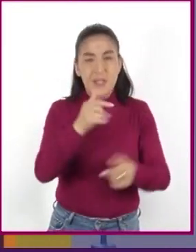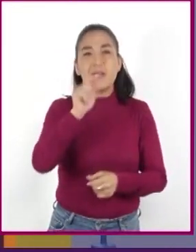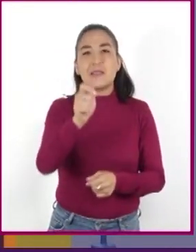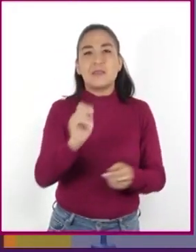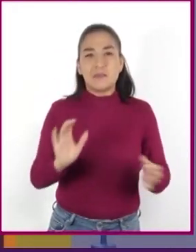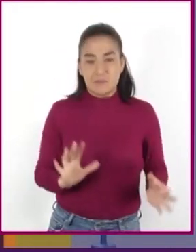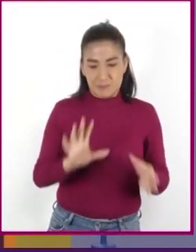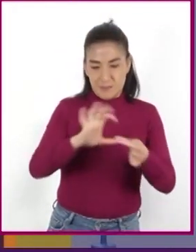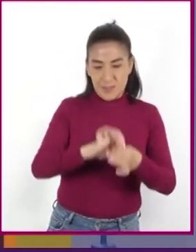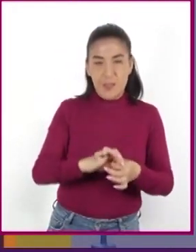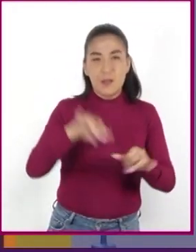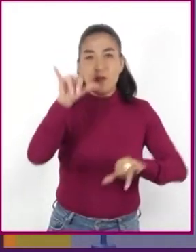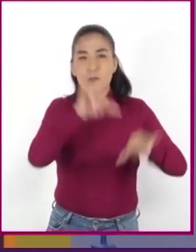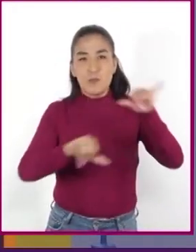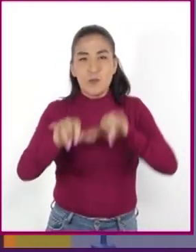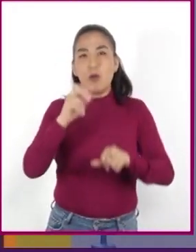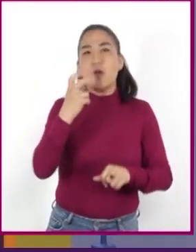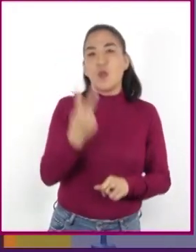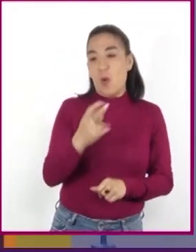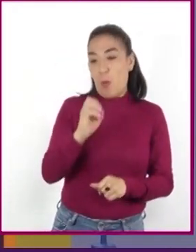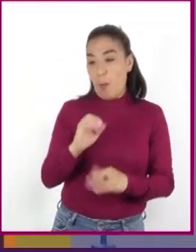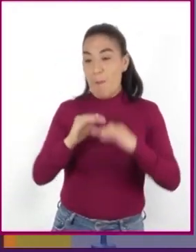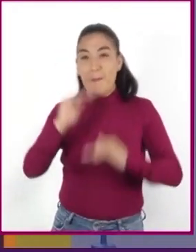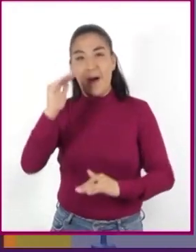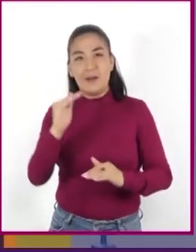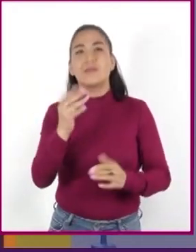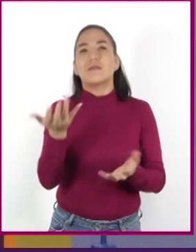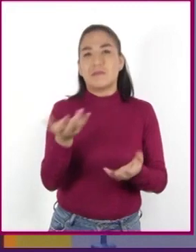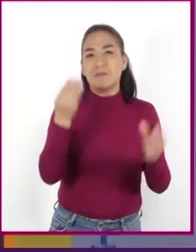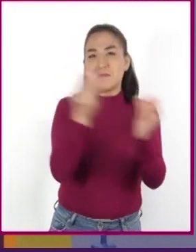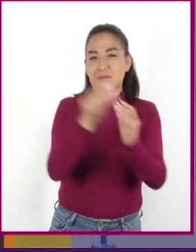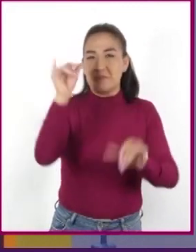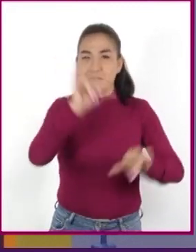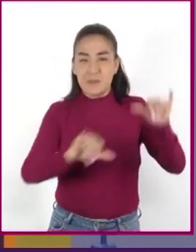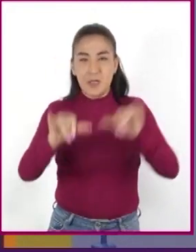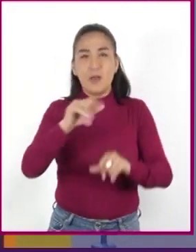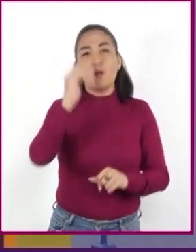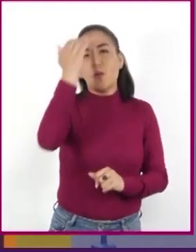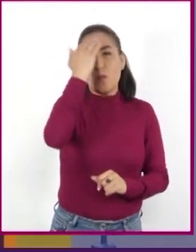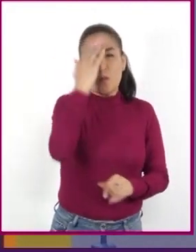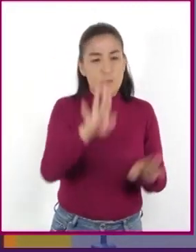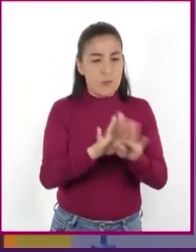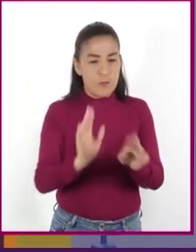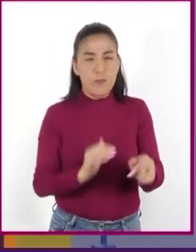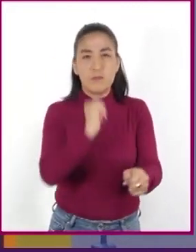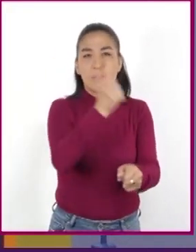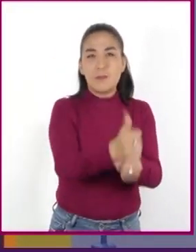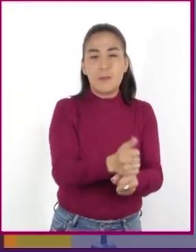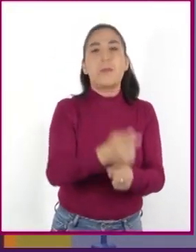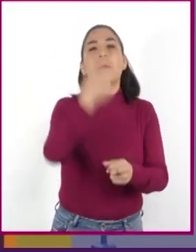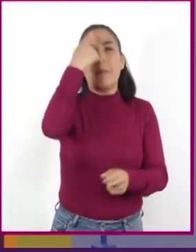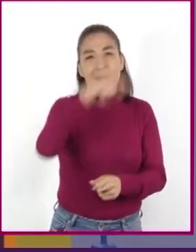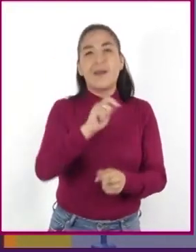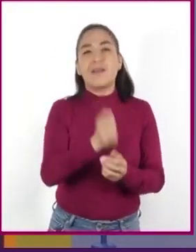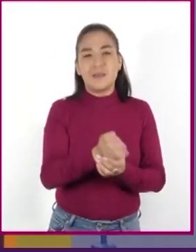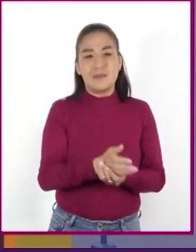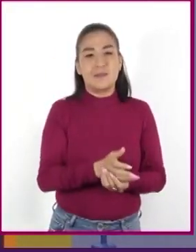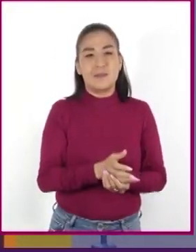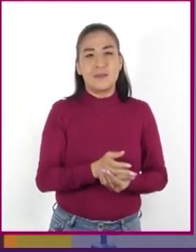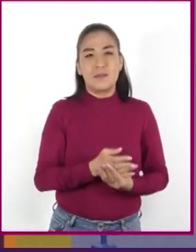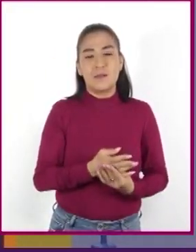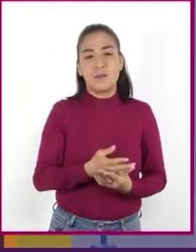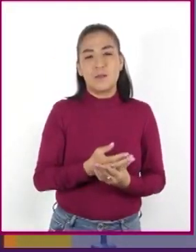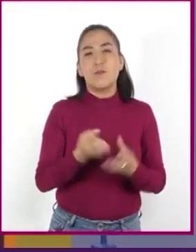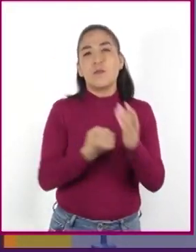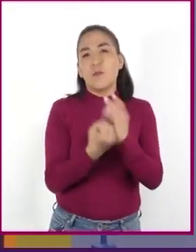unen químicamente dos o más sustancias. Su conocimiento y aplicación se usa para obtener nuevos materiales